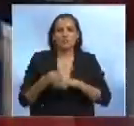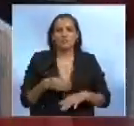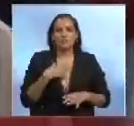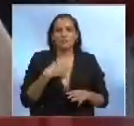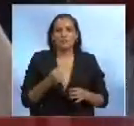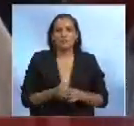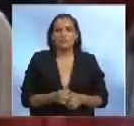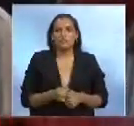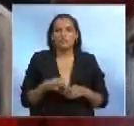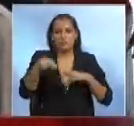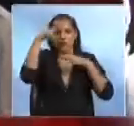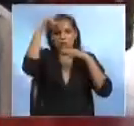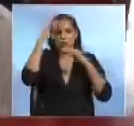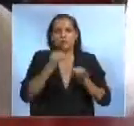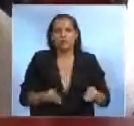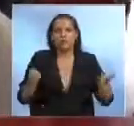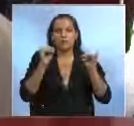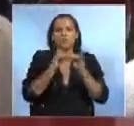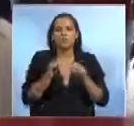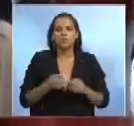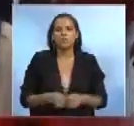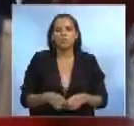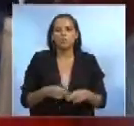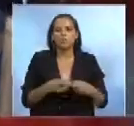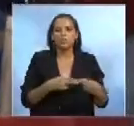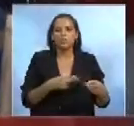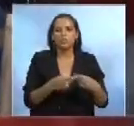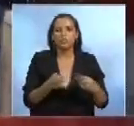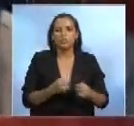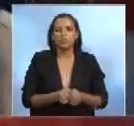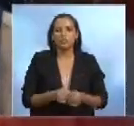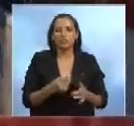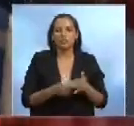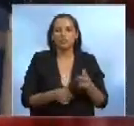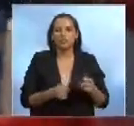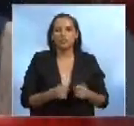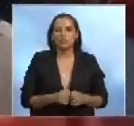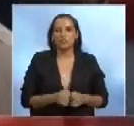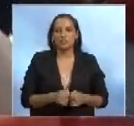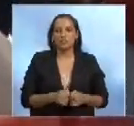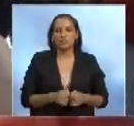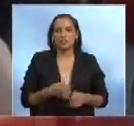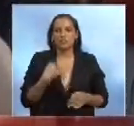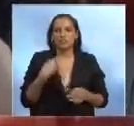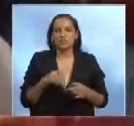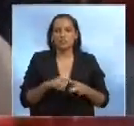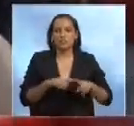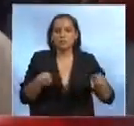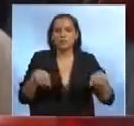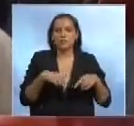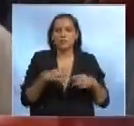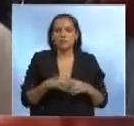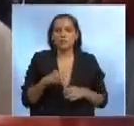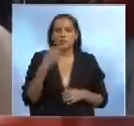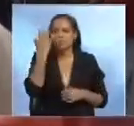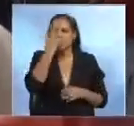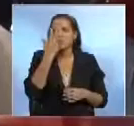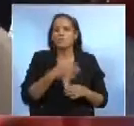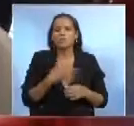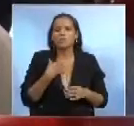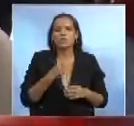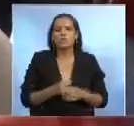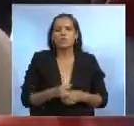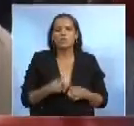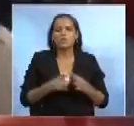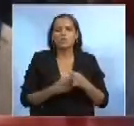gran noticia. Ya las obras que circundan y que dan ese anillo vía las Esmeraldas en la más alta